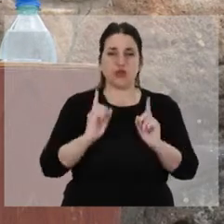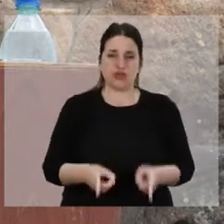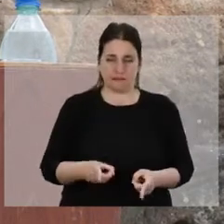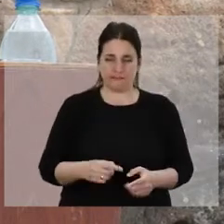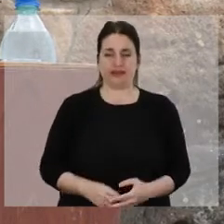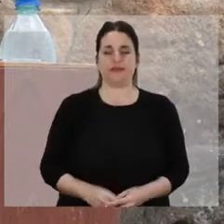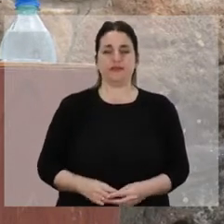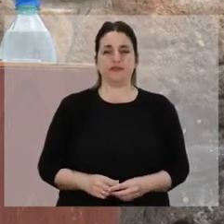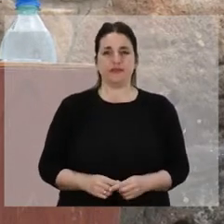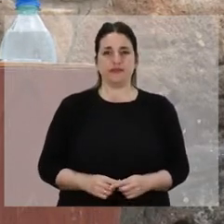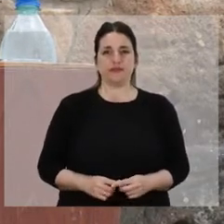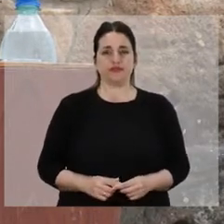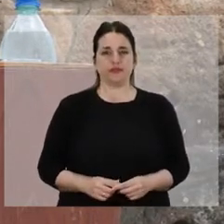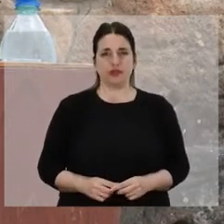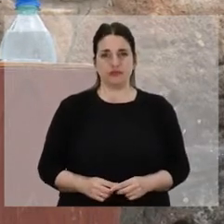país.